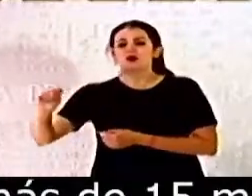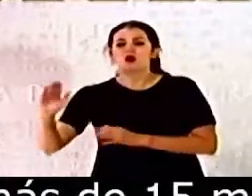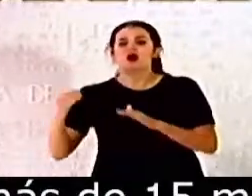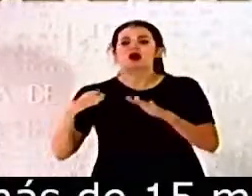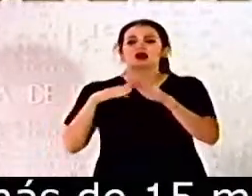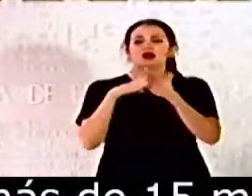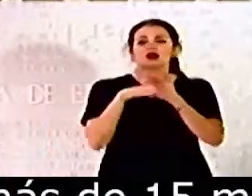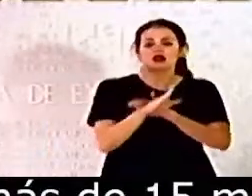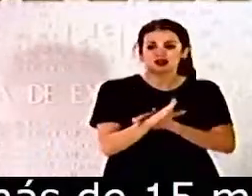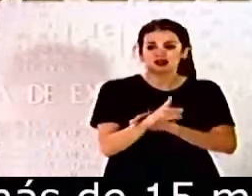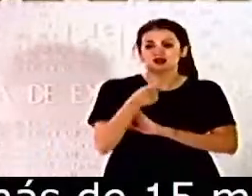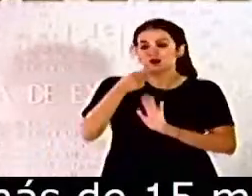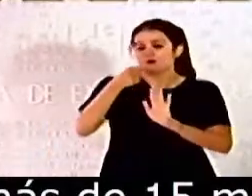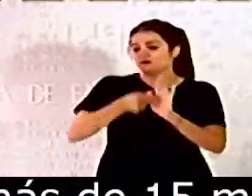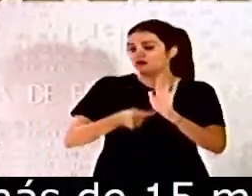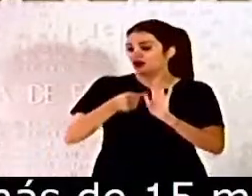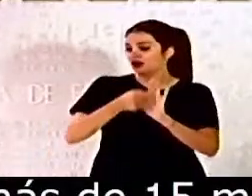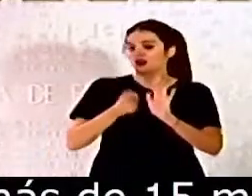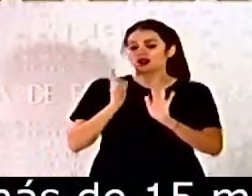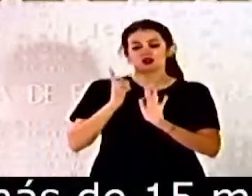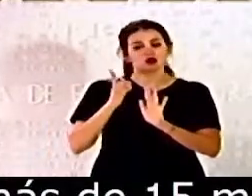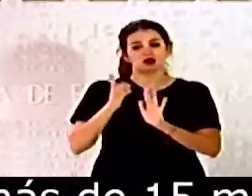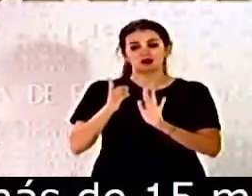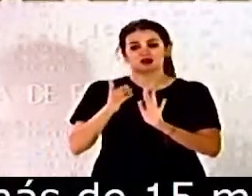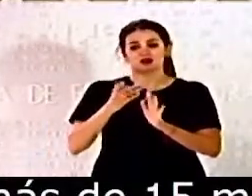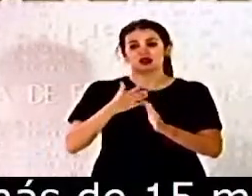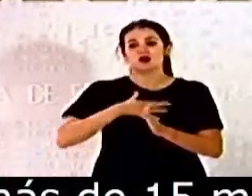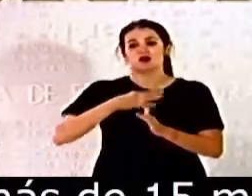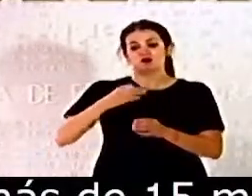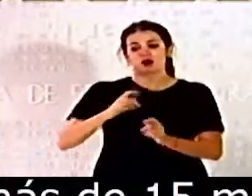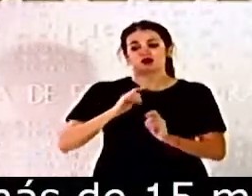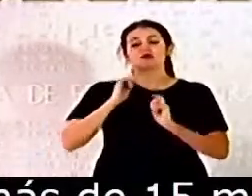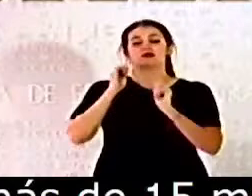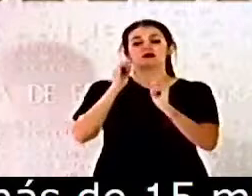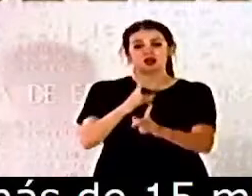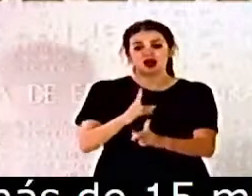le pueden aplicar son medidas que afectan